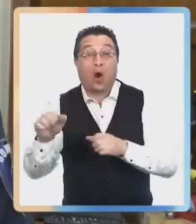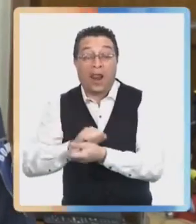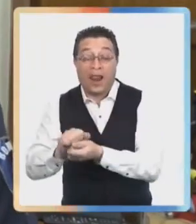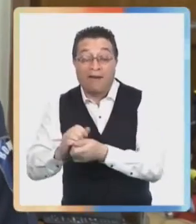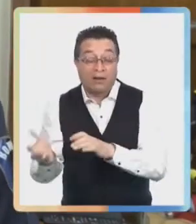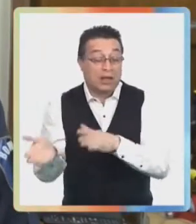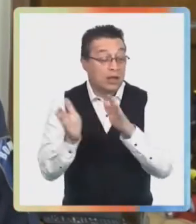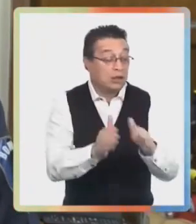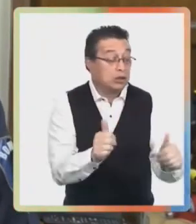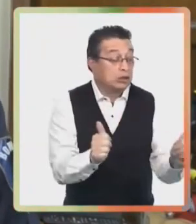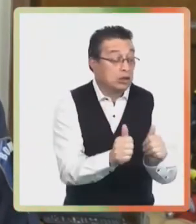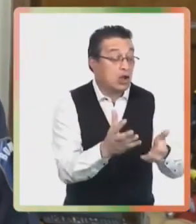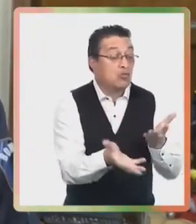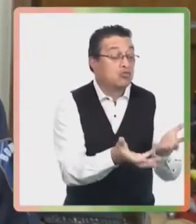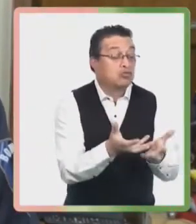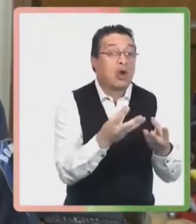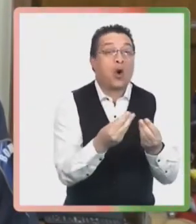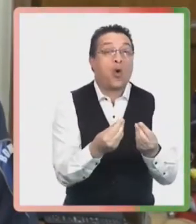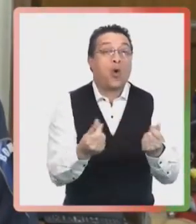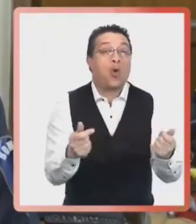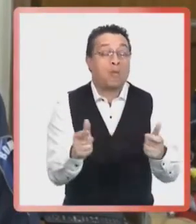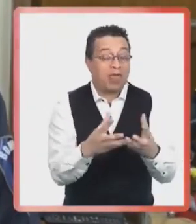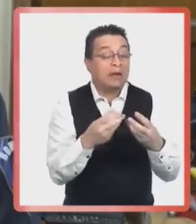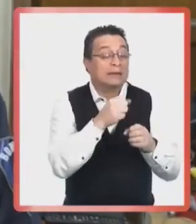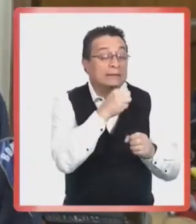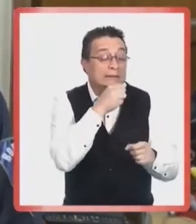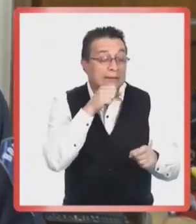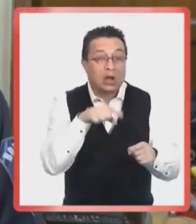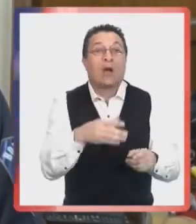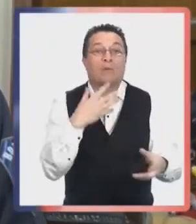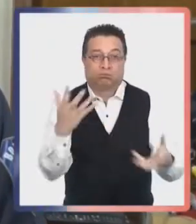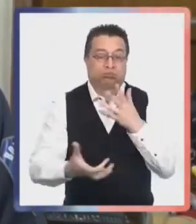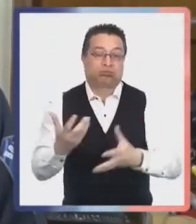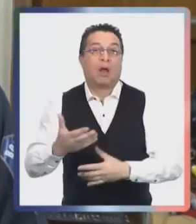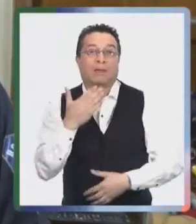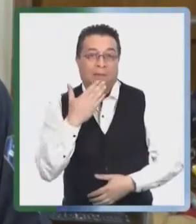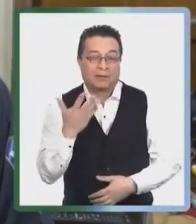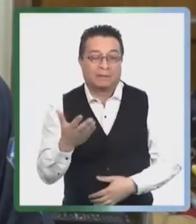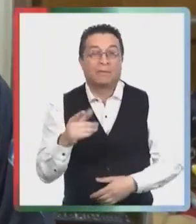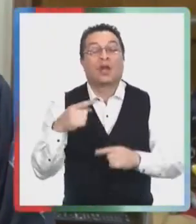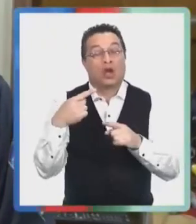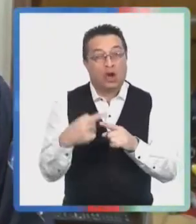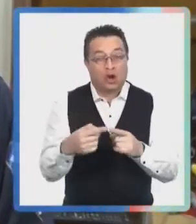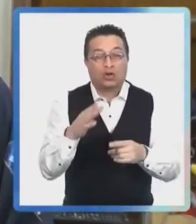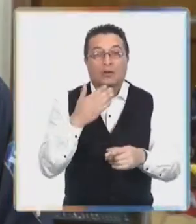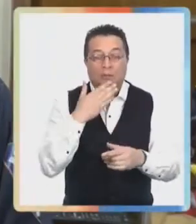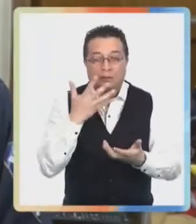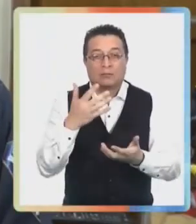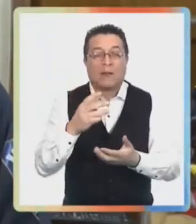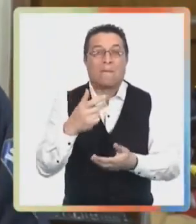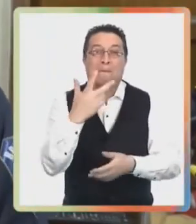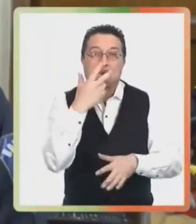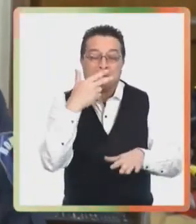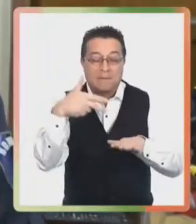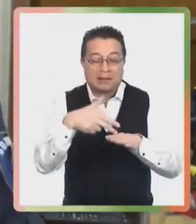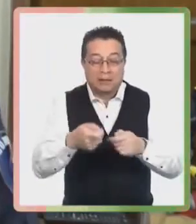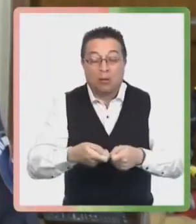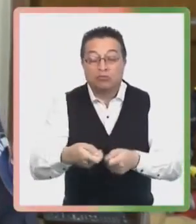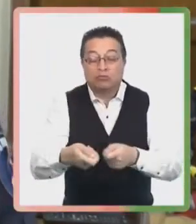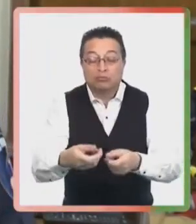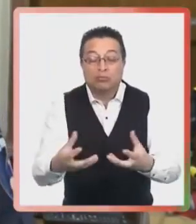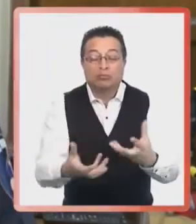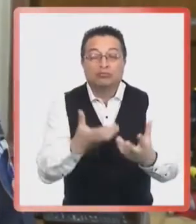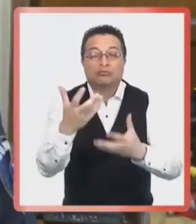también es una fuente bastante frecuente de incendio. Y lo otro que también nos ha ocurrido es el uso de acelerantes para avivar, digamos,